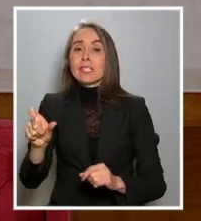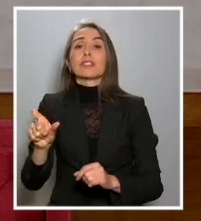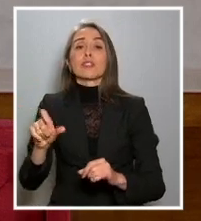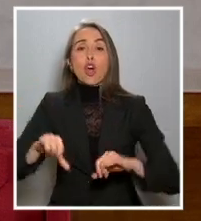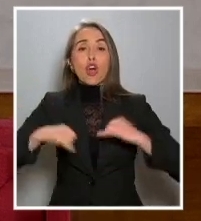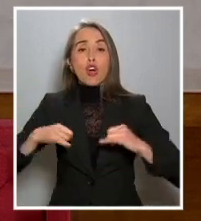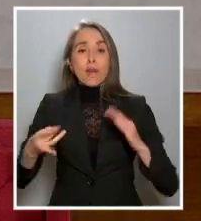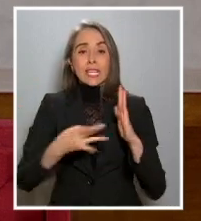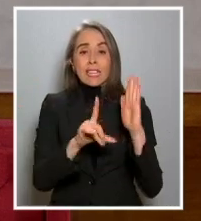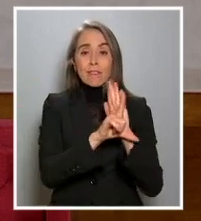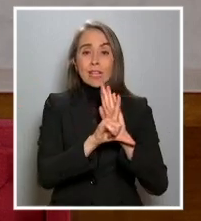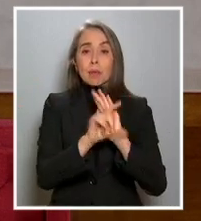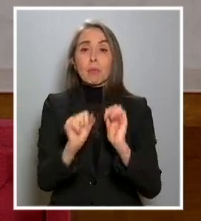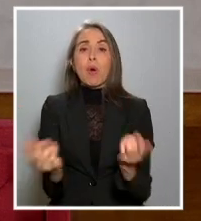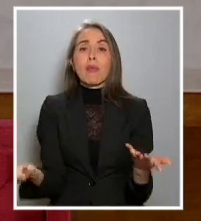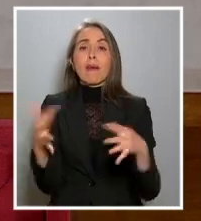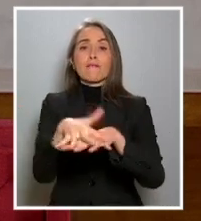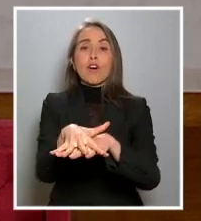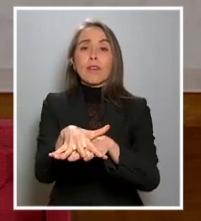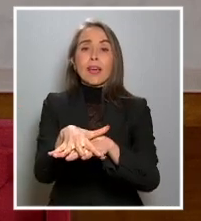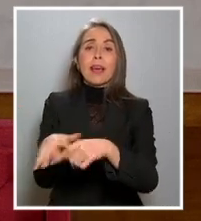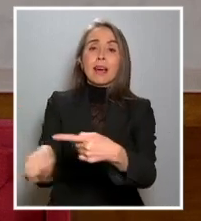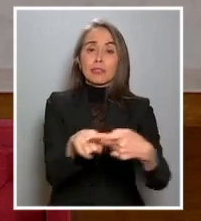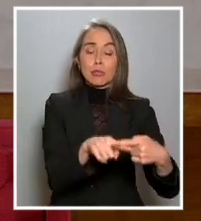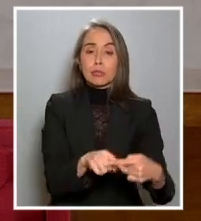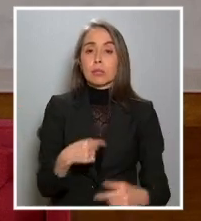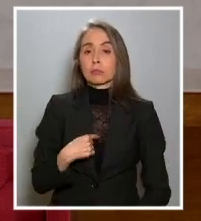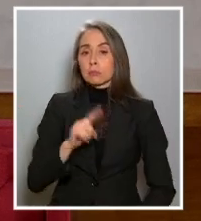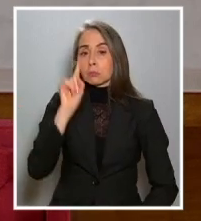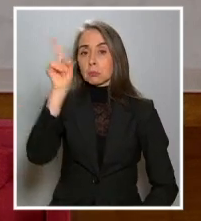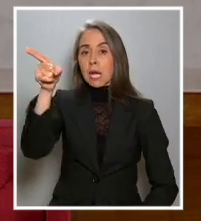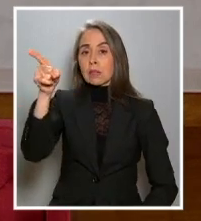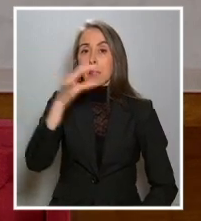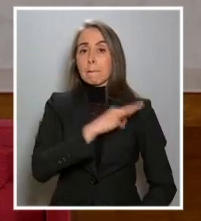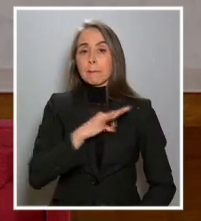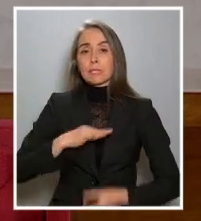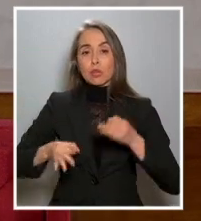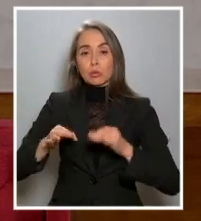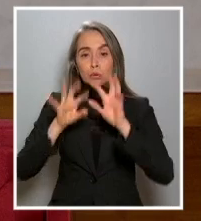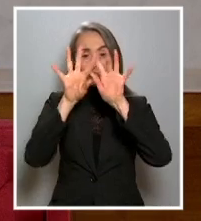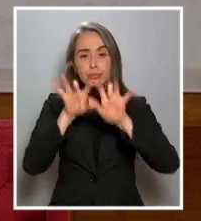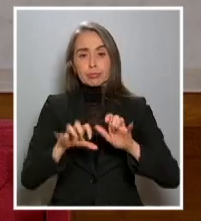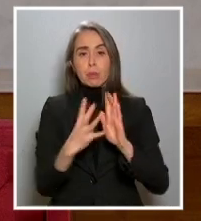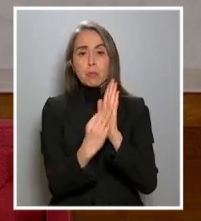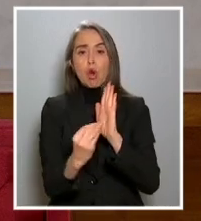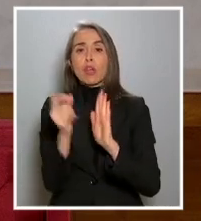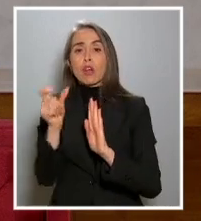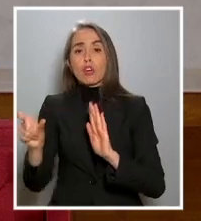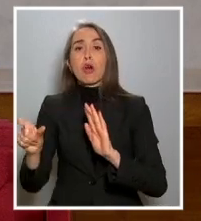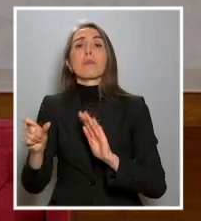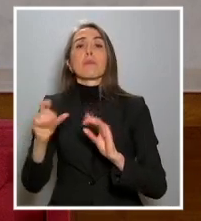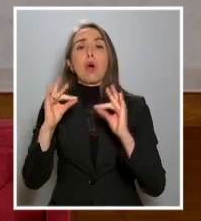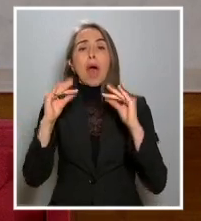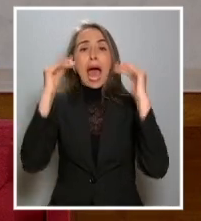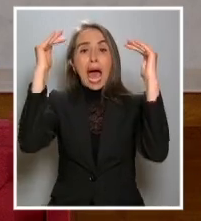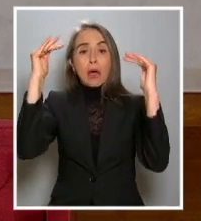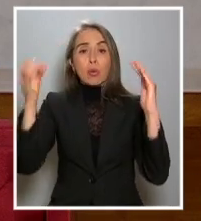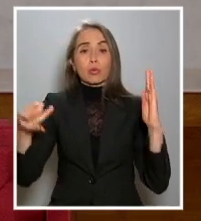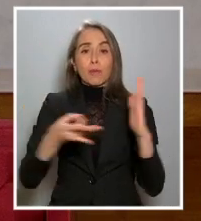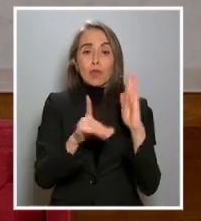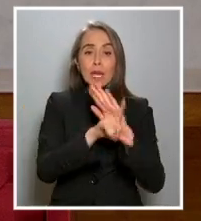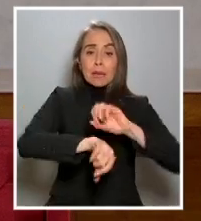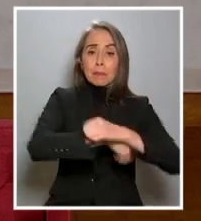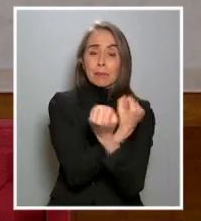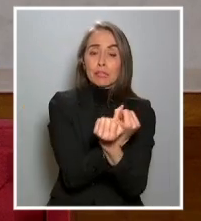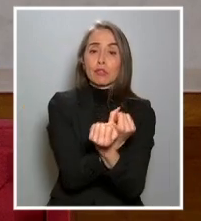Social Juvenil, y he mandatado al ministro de Justicia a formular un modelo de reinserción para adultos que